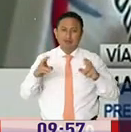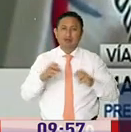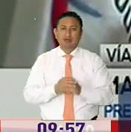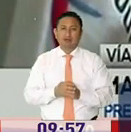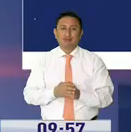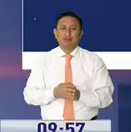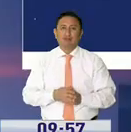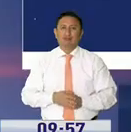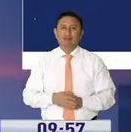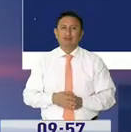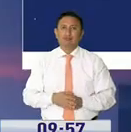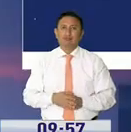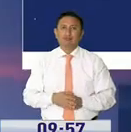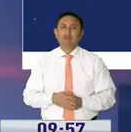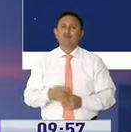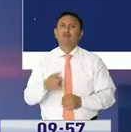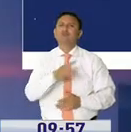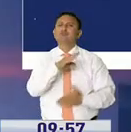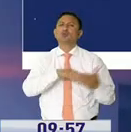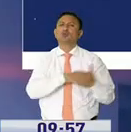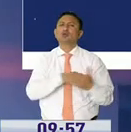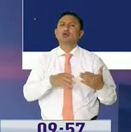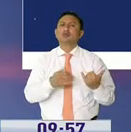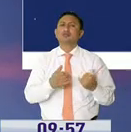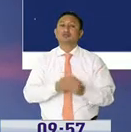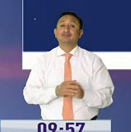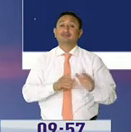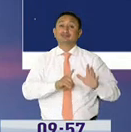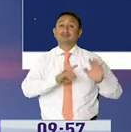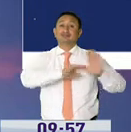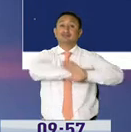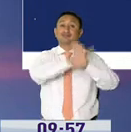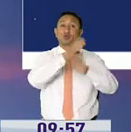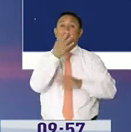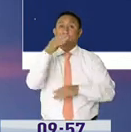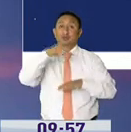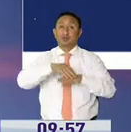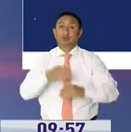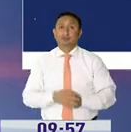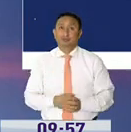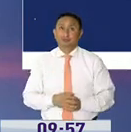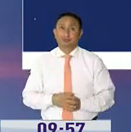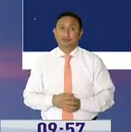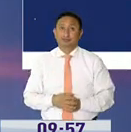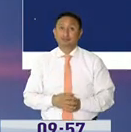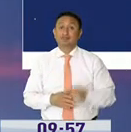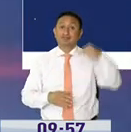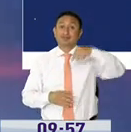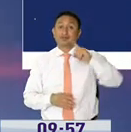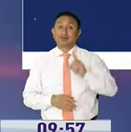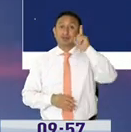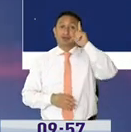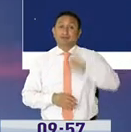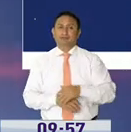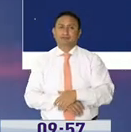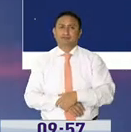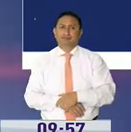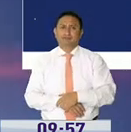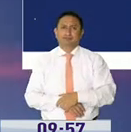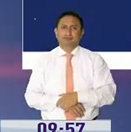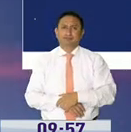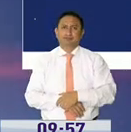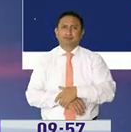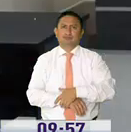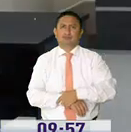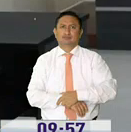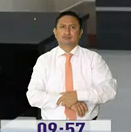de flagrancia. El horario de atención matutino es de 6 de la mañana a 4 de la tarde, el vespertino de 4 de la tarde a 12 de la